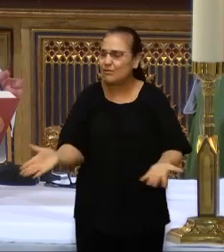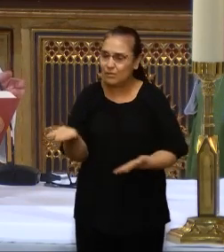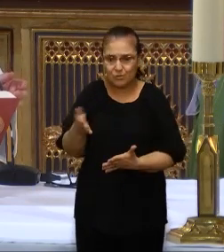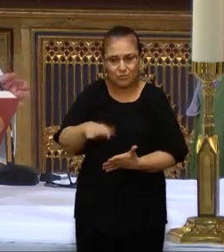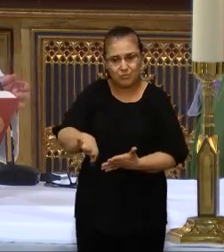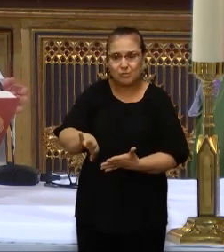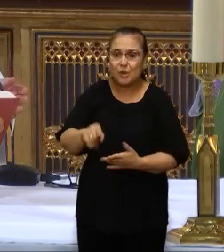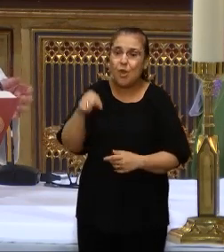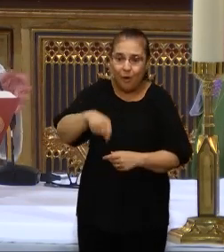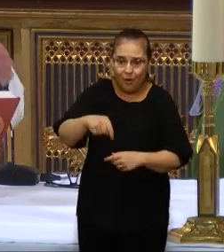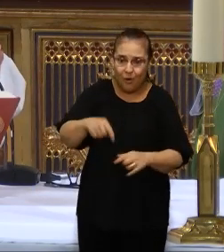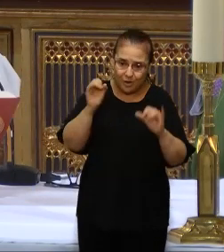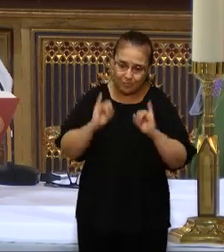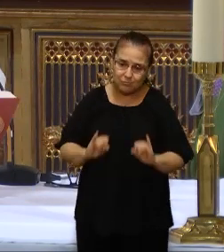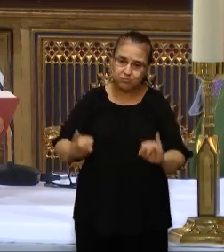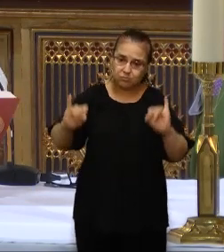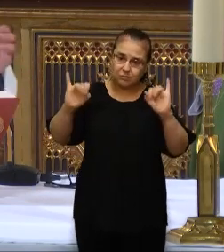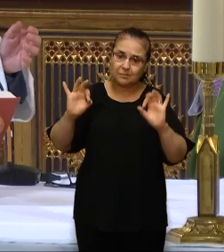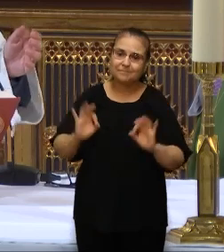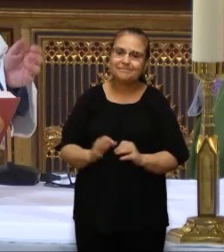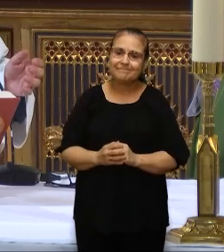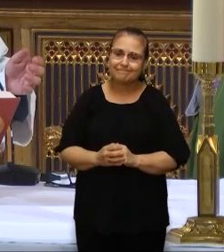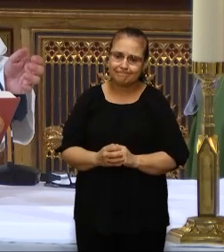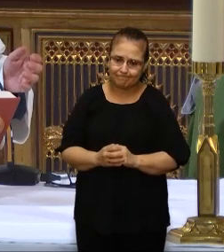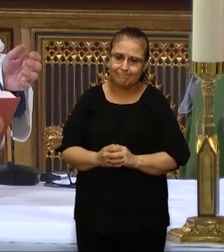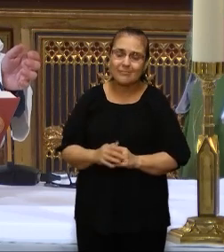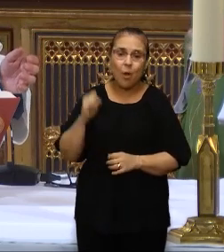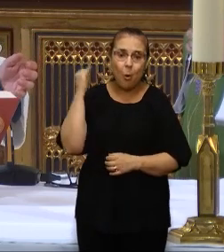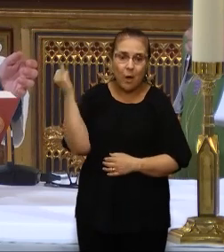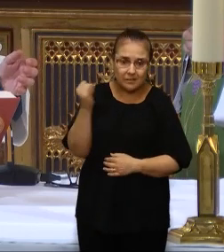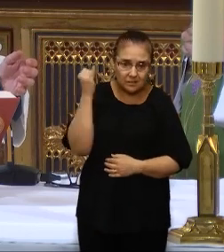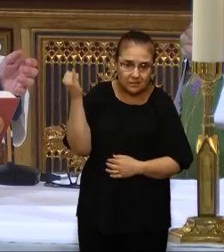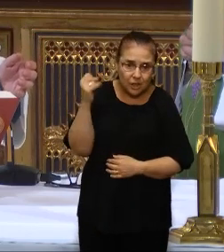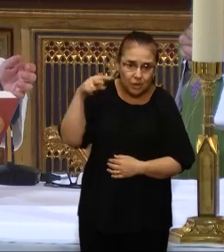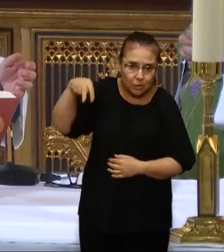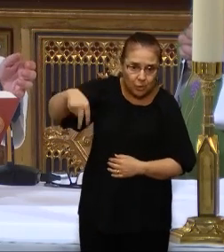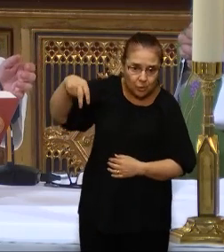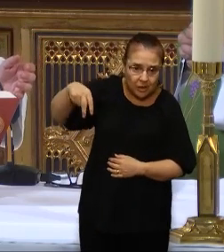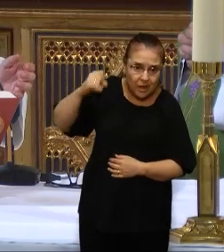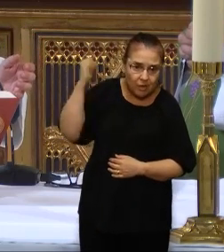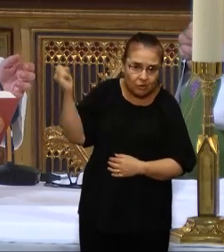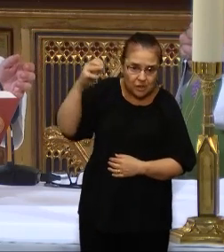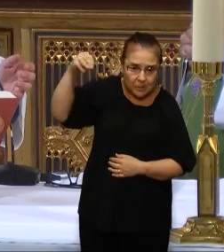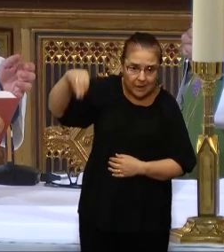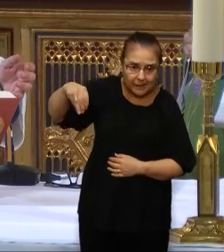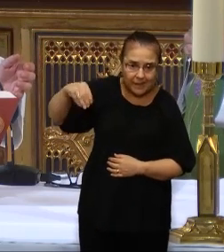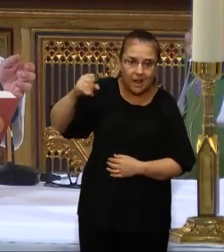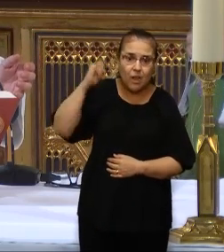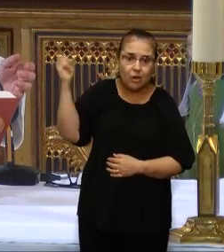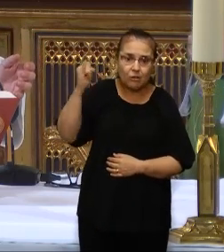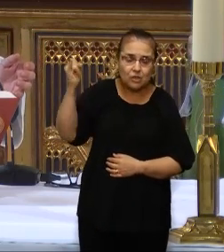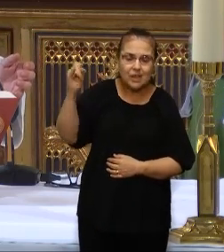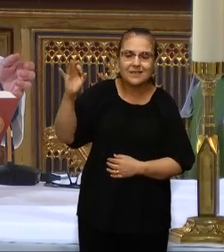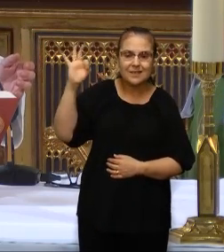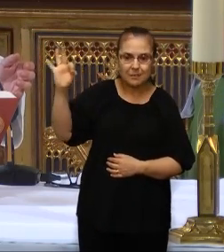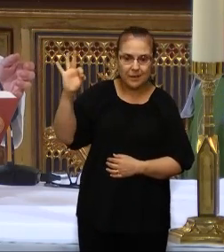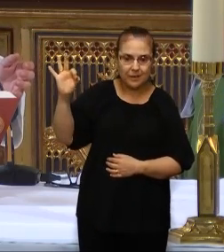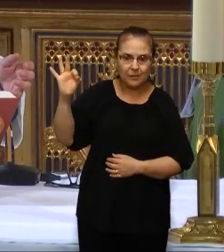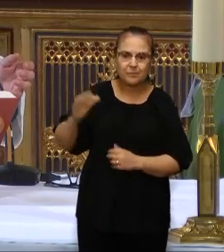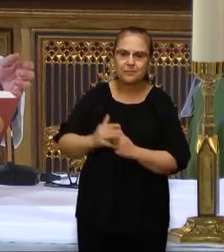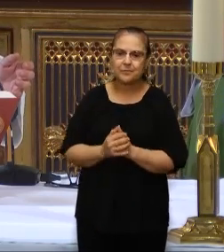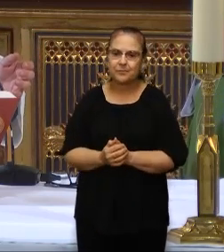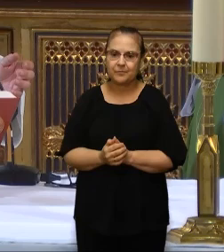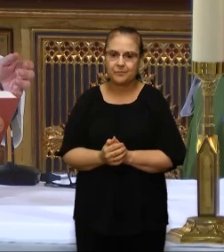difuntos, hoy te encomendamos de forma especial a Juan, Nuria, José María, José y Silverio.